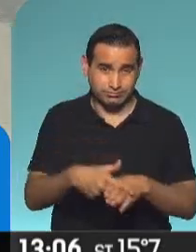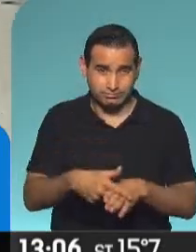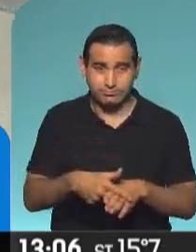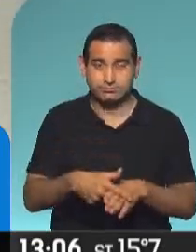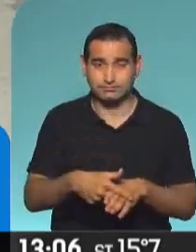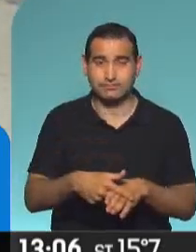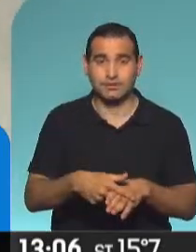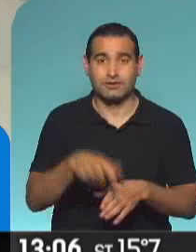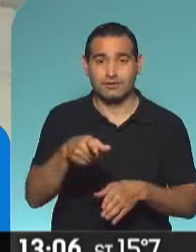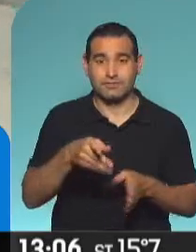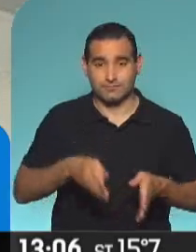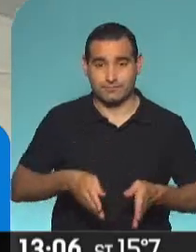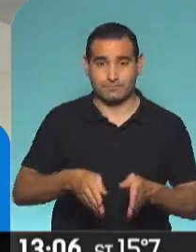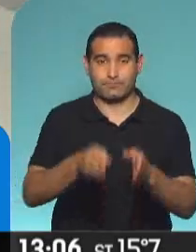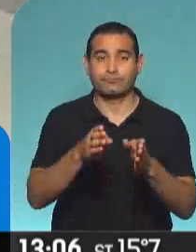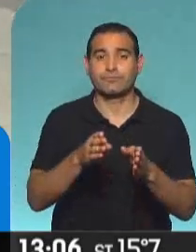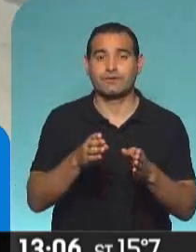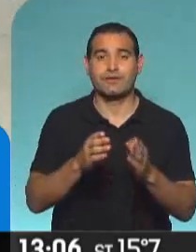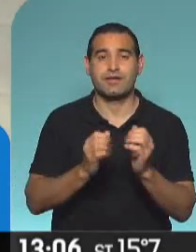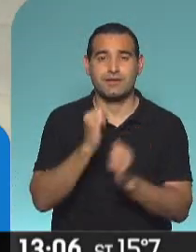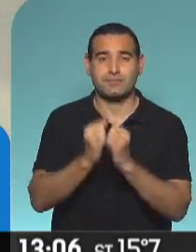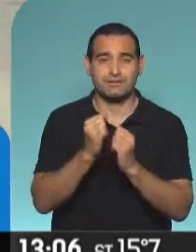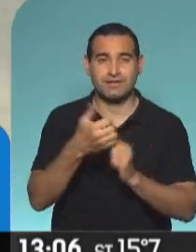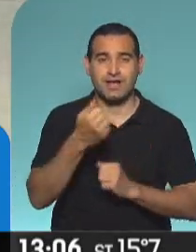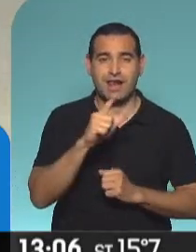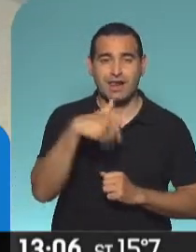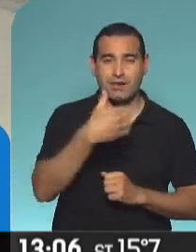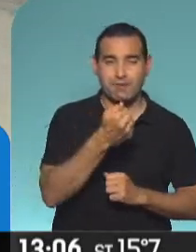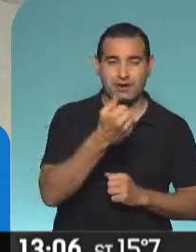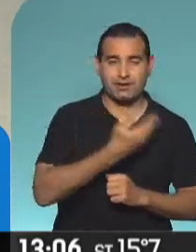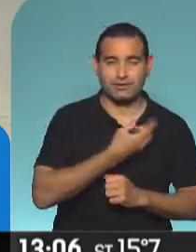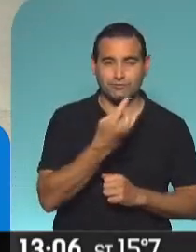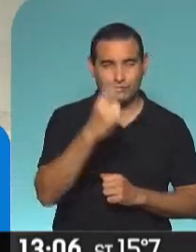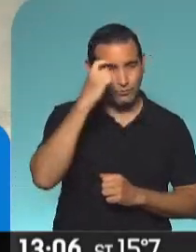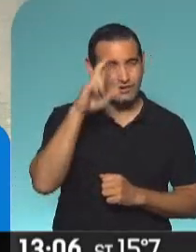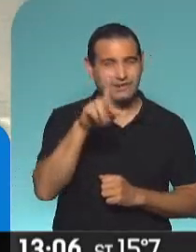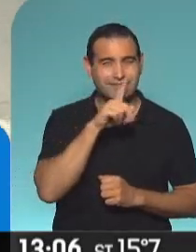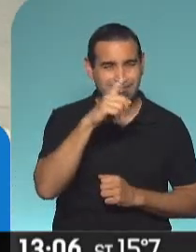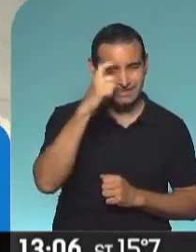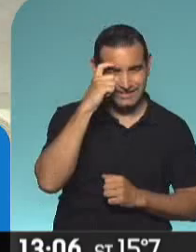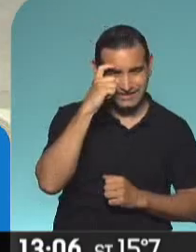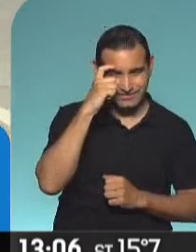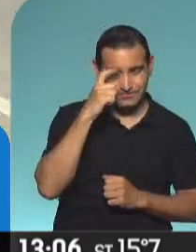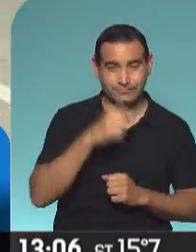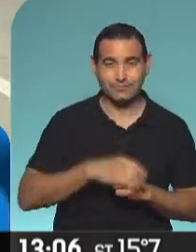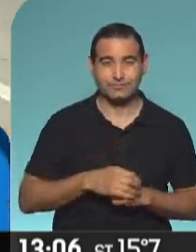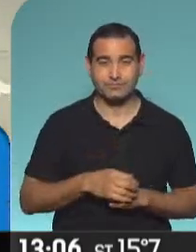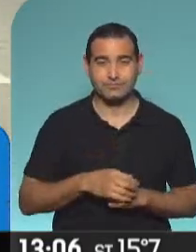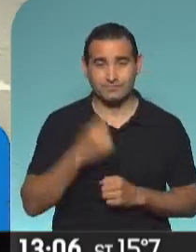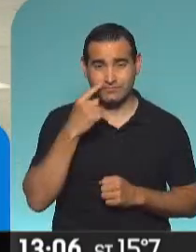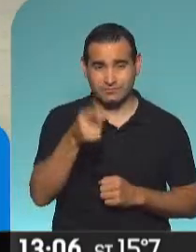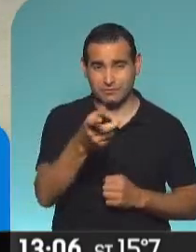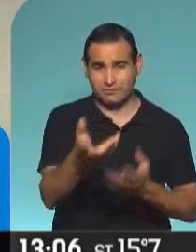queda justamente sobre la empresa Alma Fuerte. Ahí ven los cortes, podríamos decir las llantas prendidas a